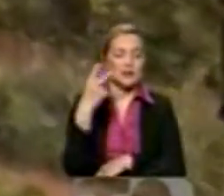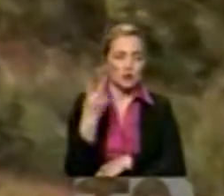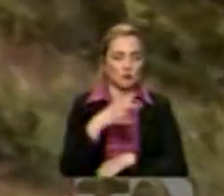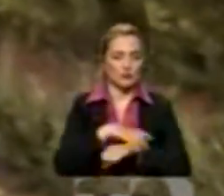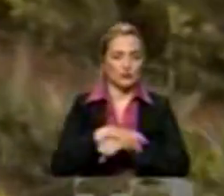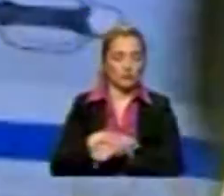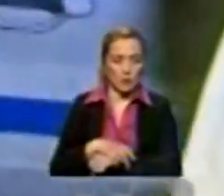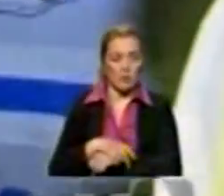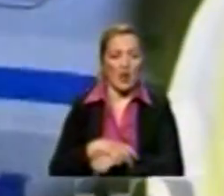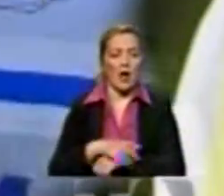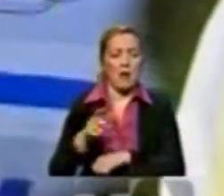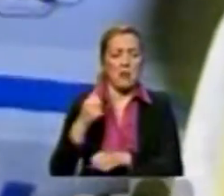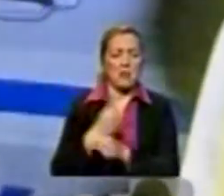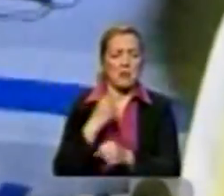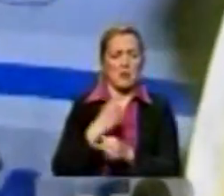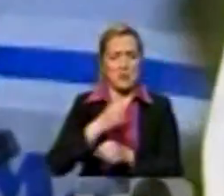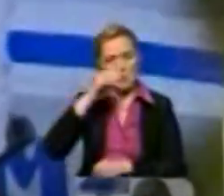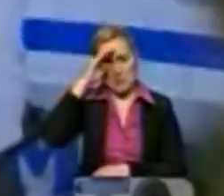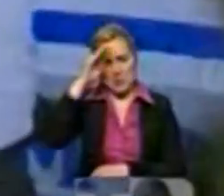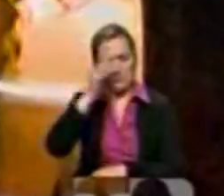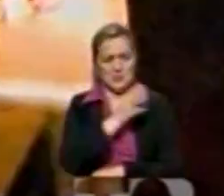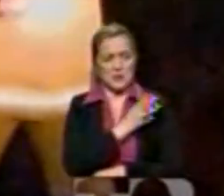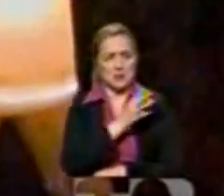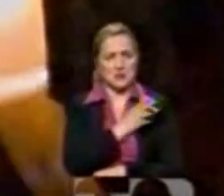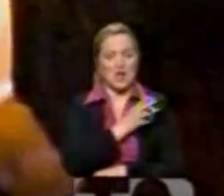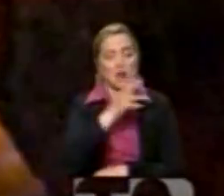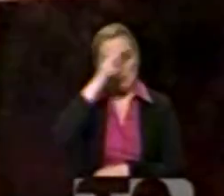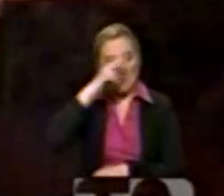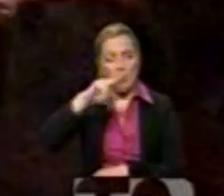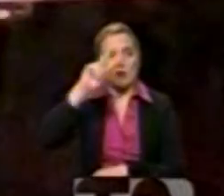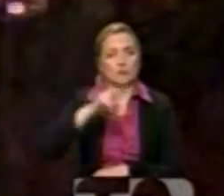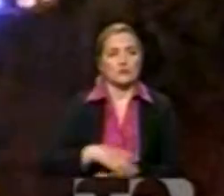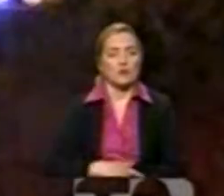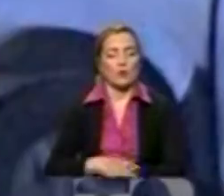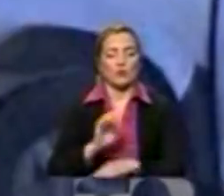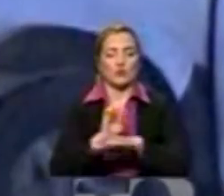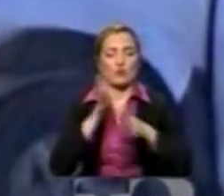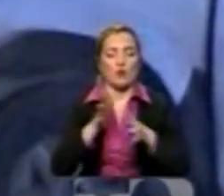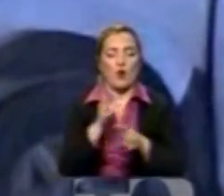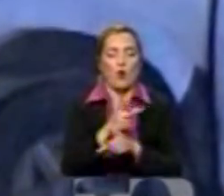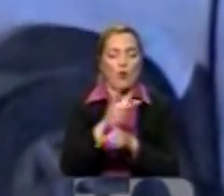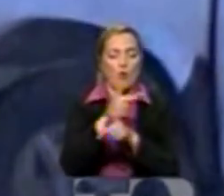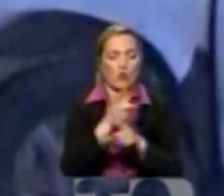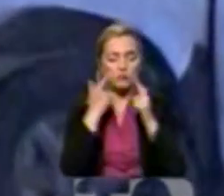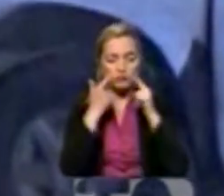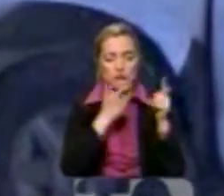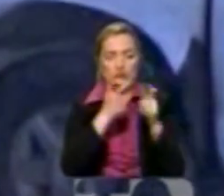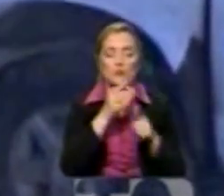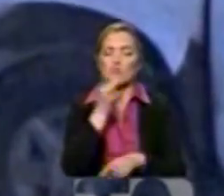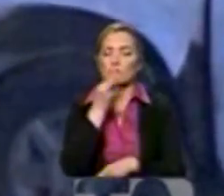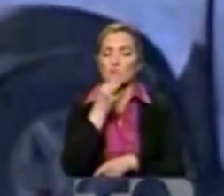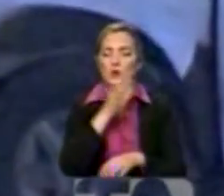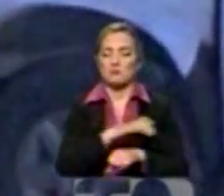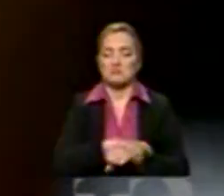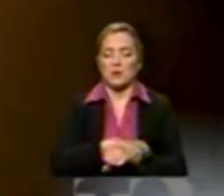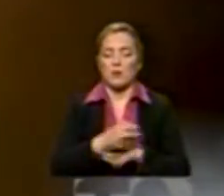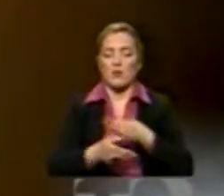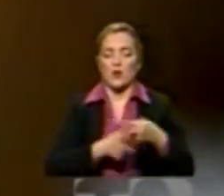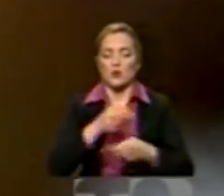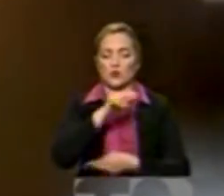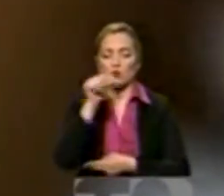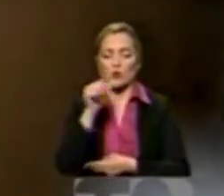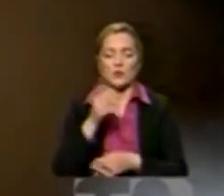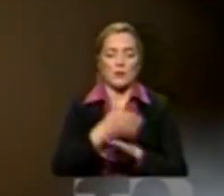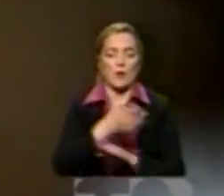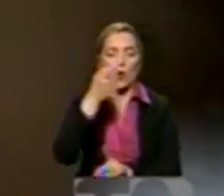Aérea Mexicana, así como un ecuatoriano cuidador de la finca. Todos están detenidos por delito de tráfico de drogas a gran escala. Un mes